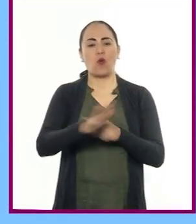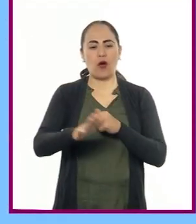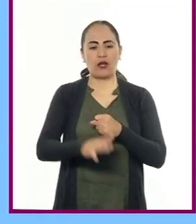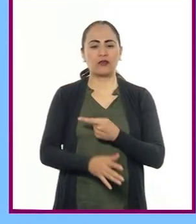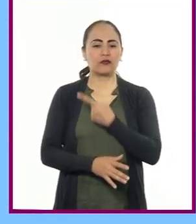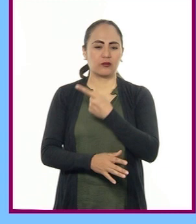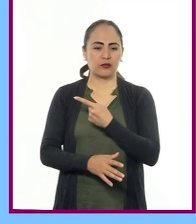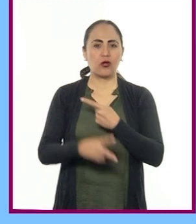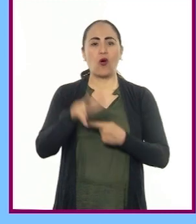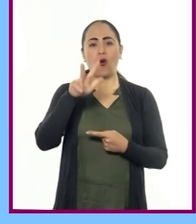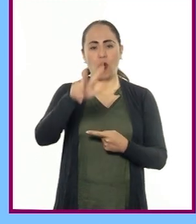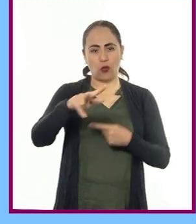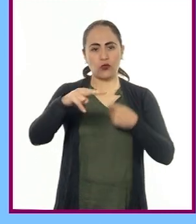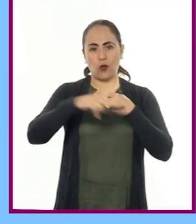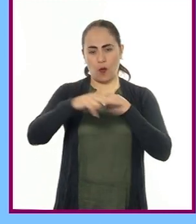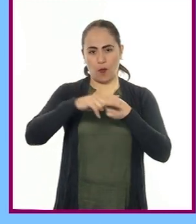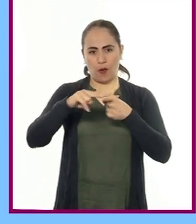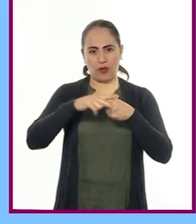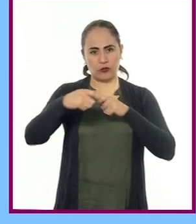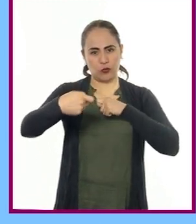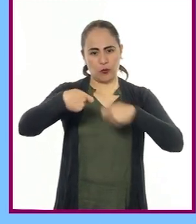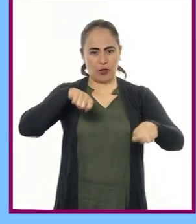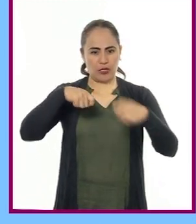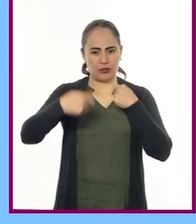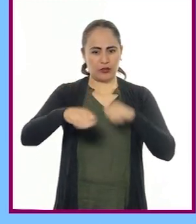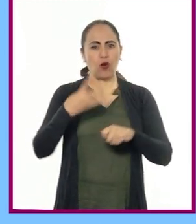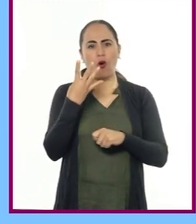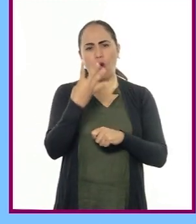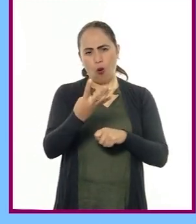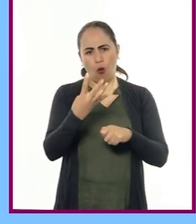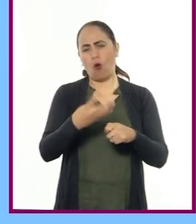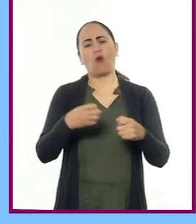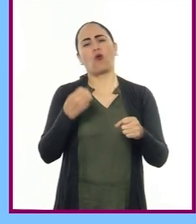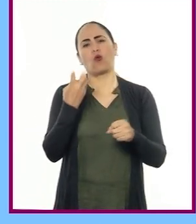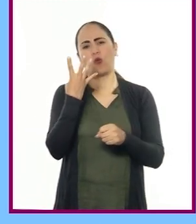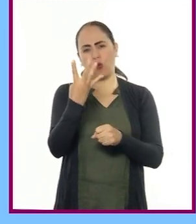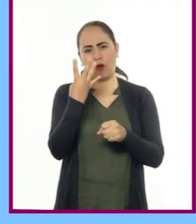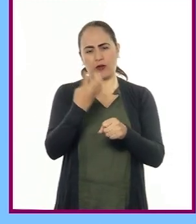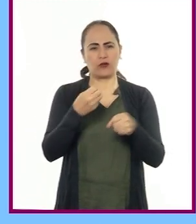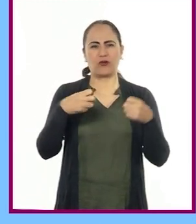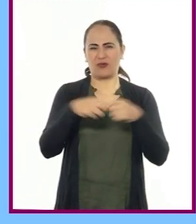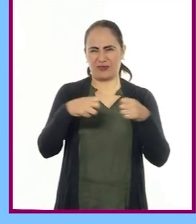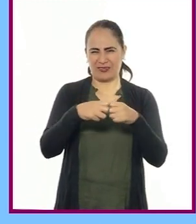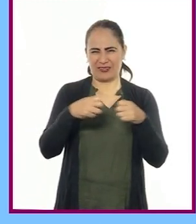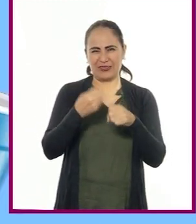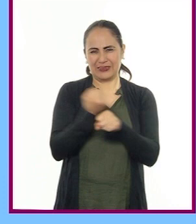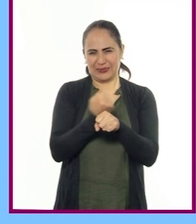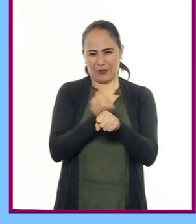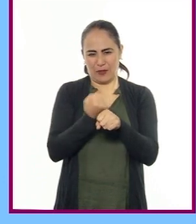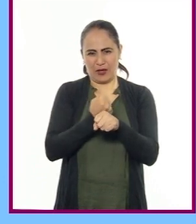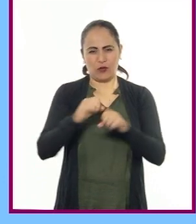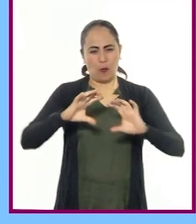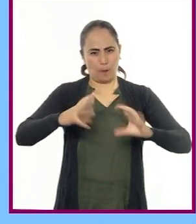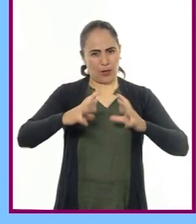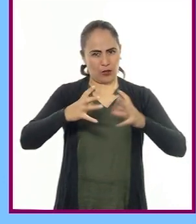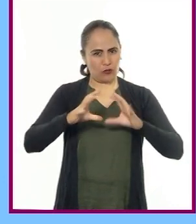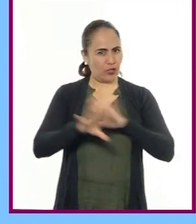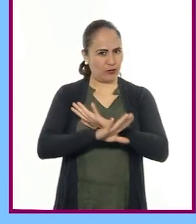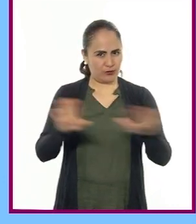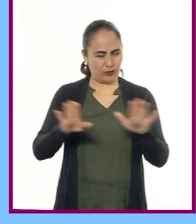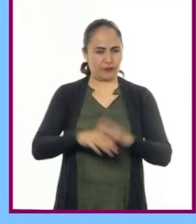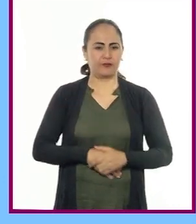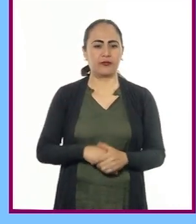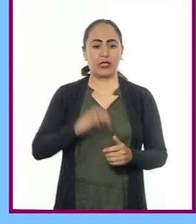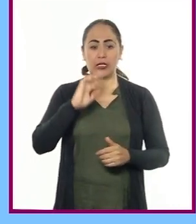son 8 vasos de plástico o 4 pares de tenis, una pelota y eso es todo. Recuerden que